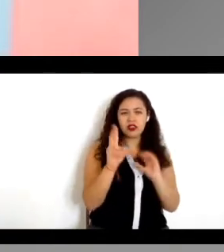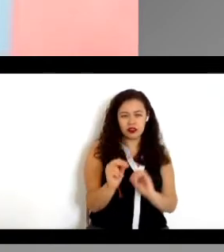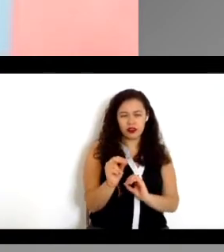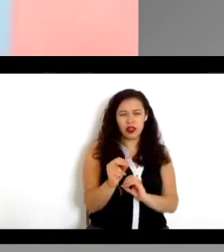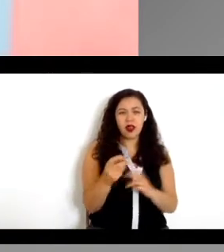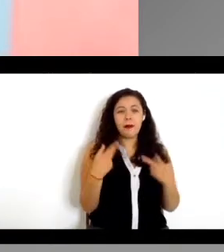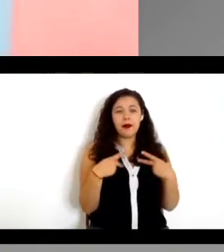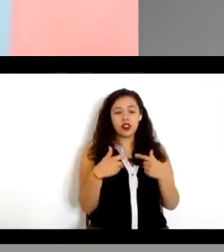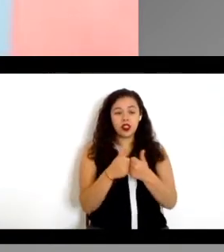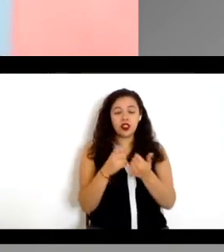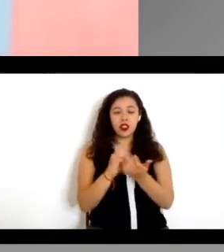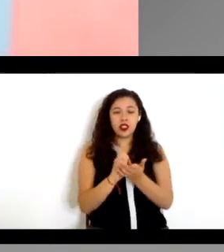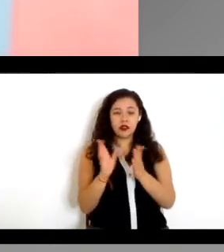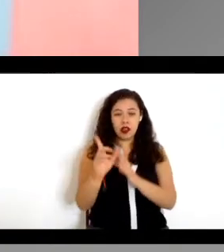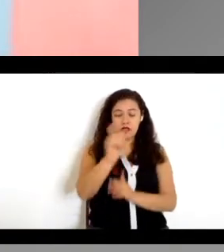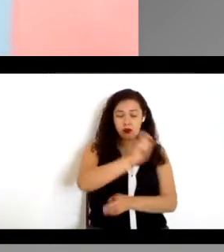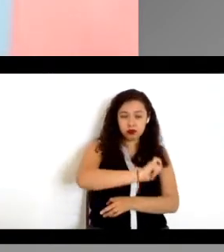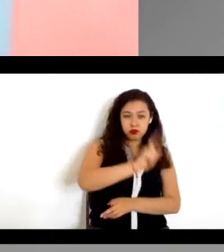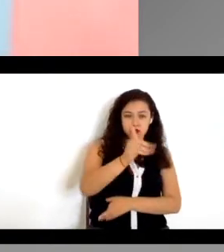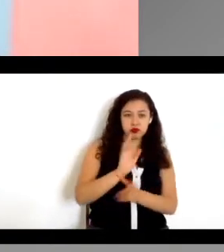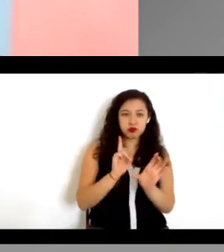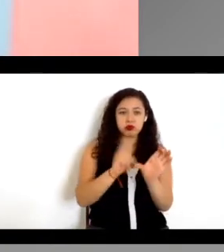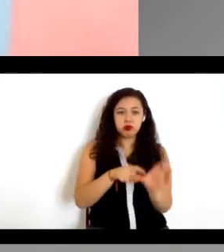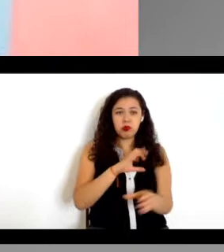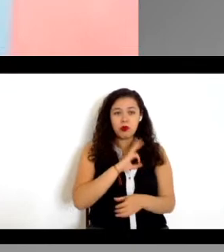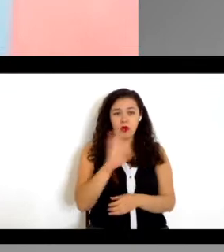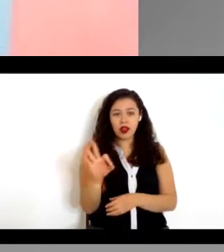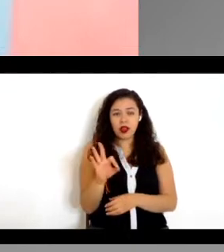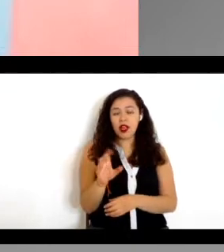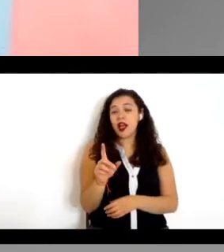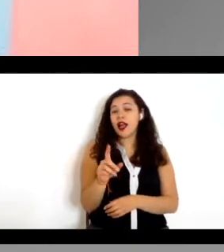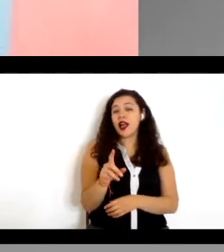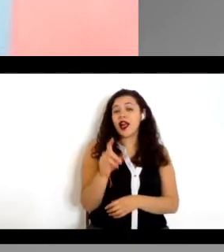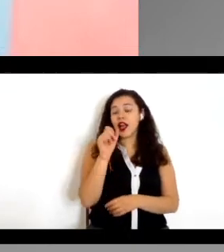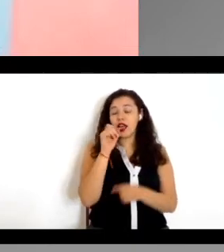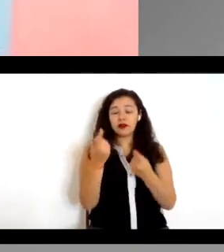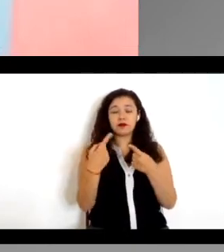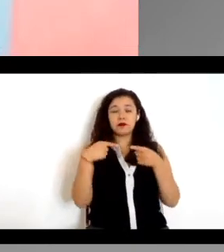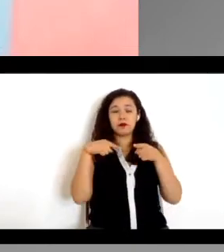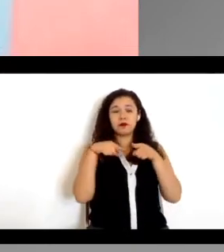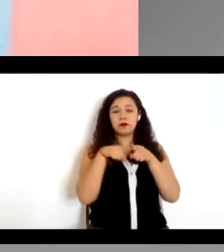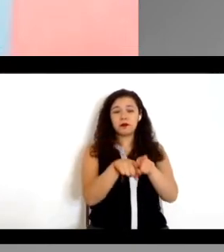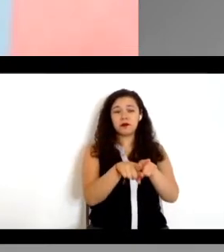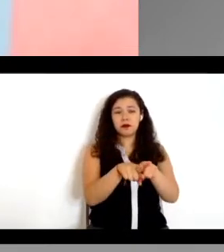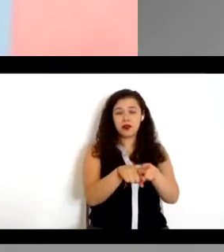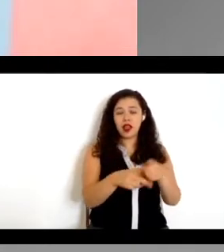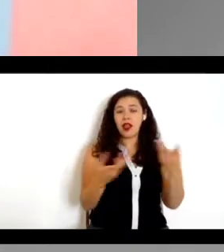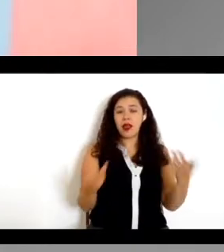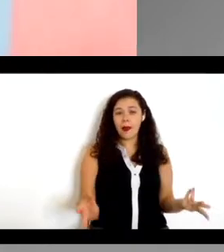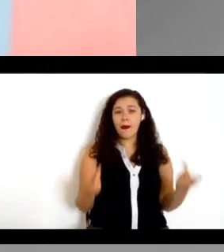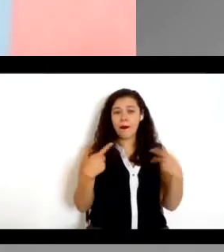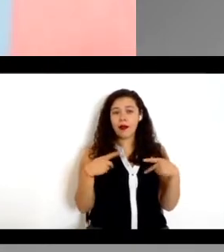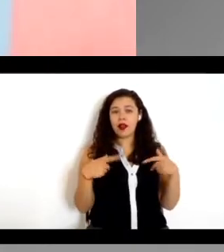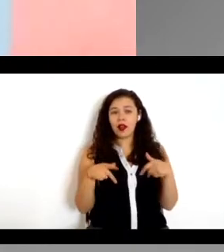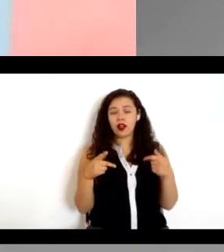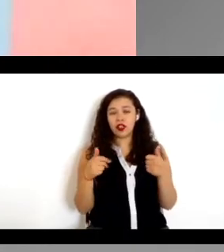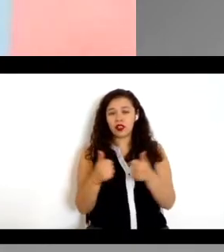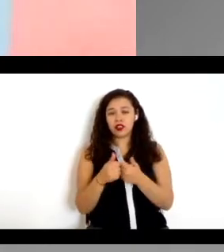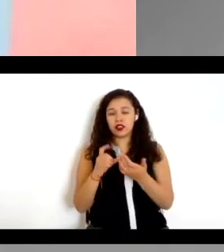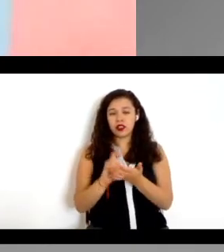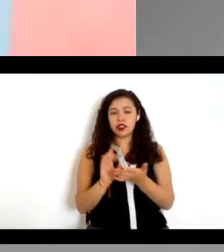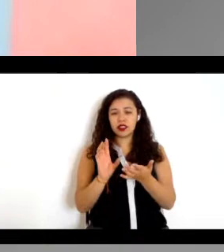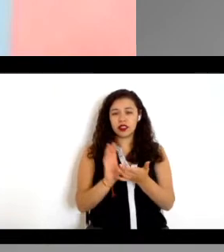un ámbito profesional, tendremos a su vez la posibilidad de contar con personas con discapacidad en los diversos